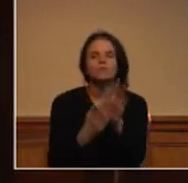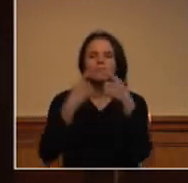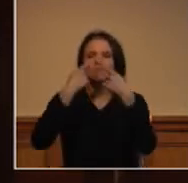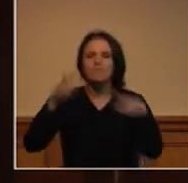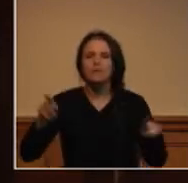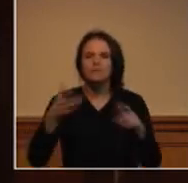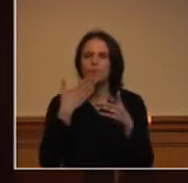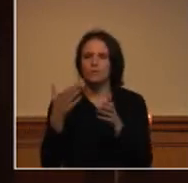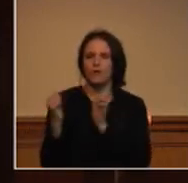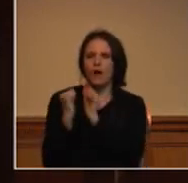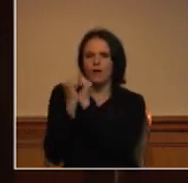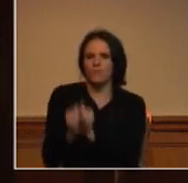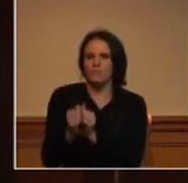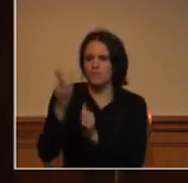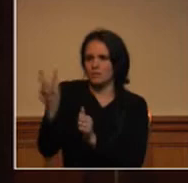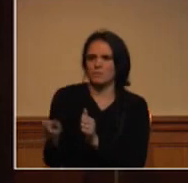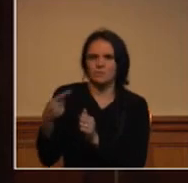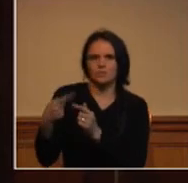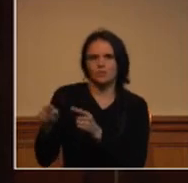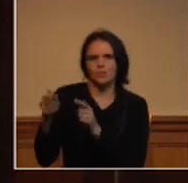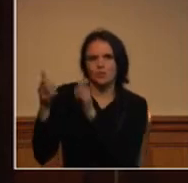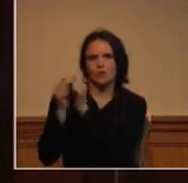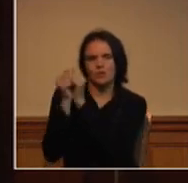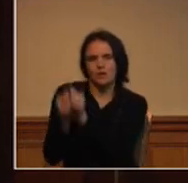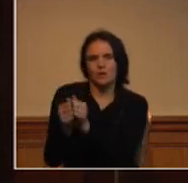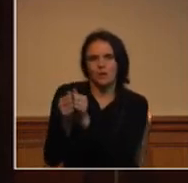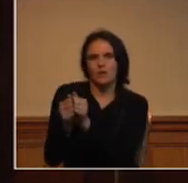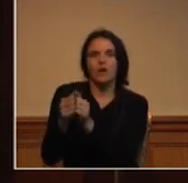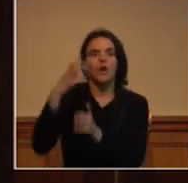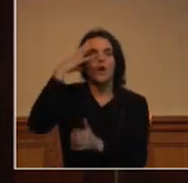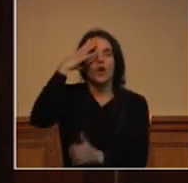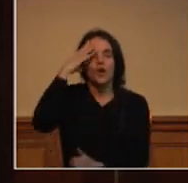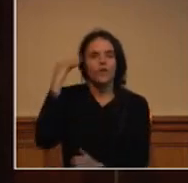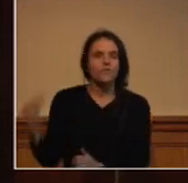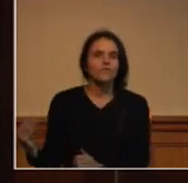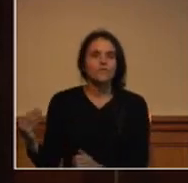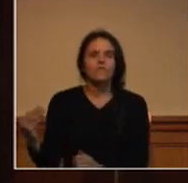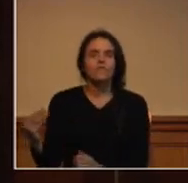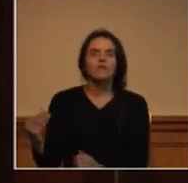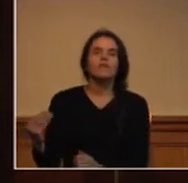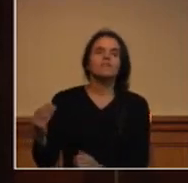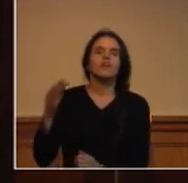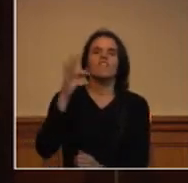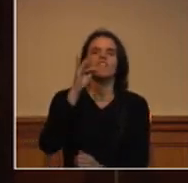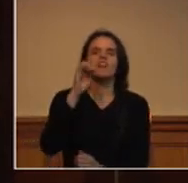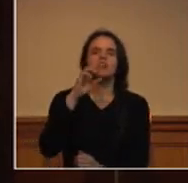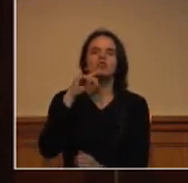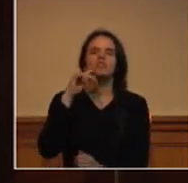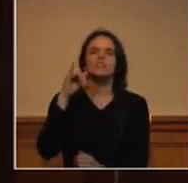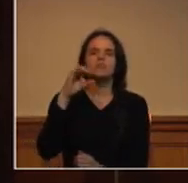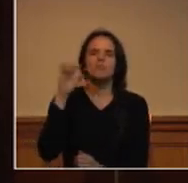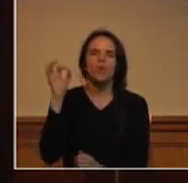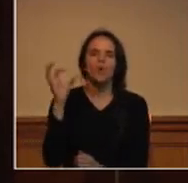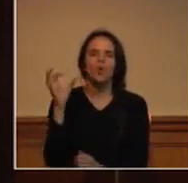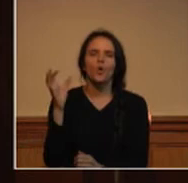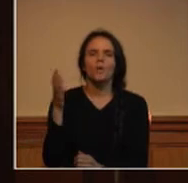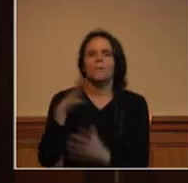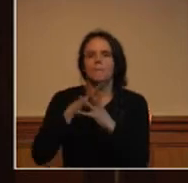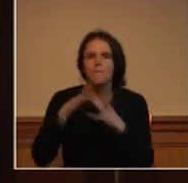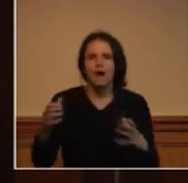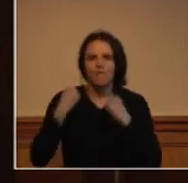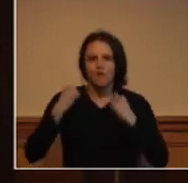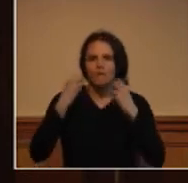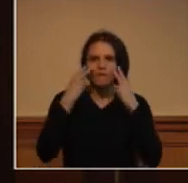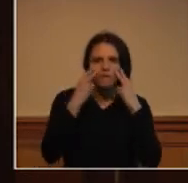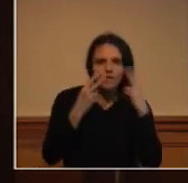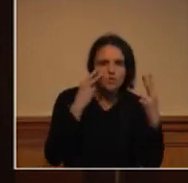proceso de acompañamiento. Los invitamos a que se olviden del endofenotipo por un ratito, a olvidar la vieja idea de que son más fuertes